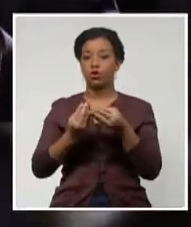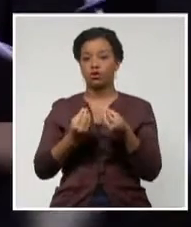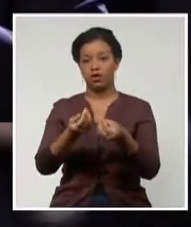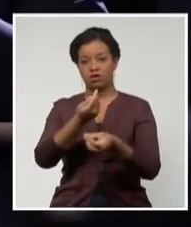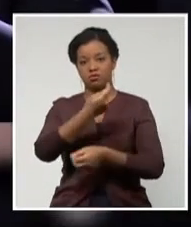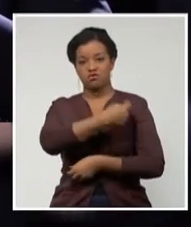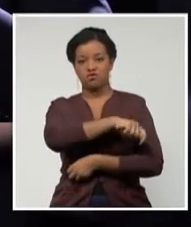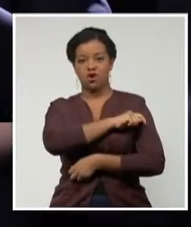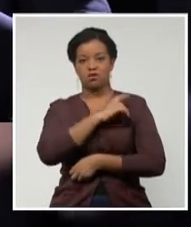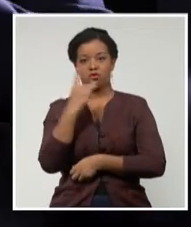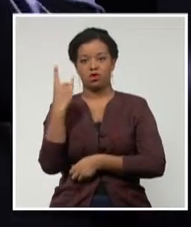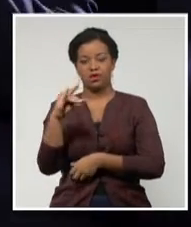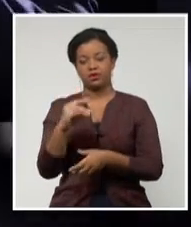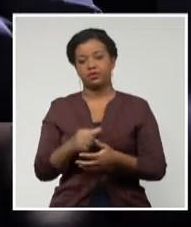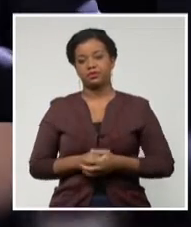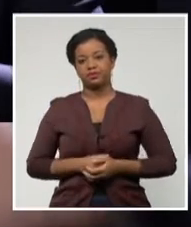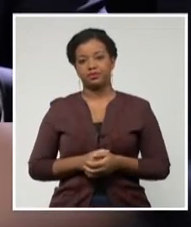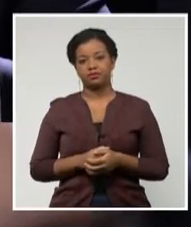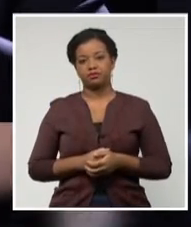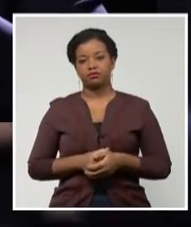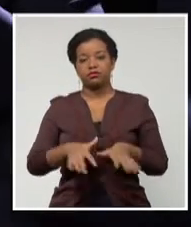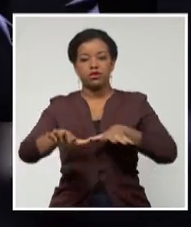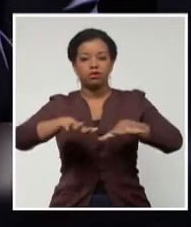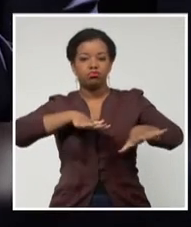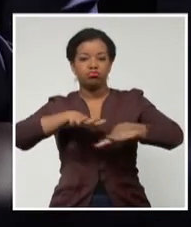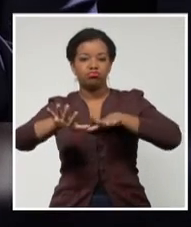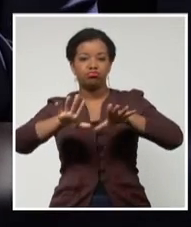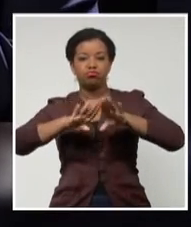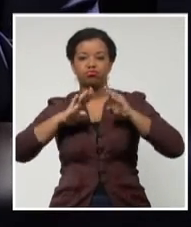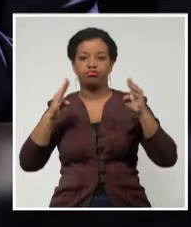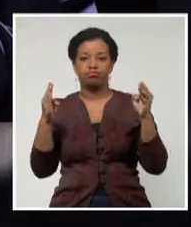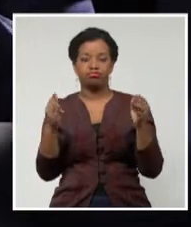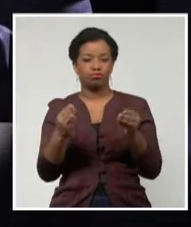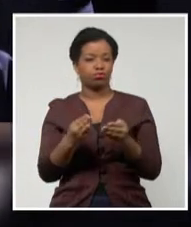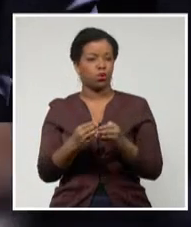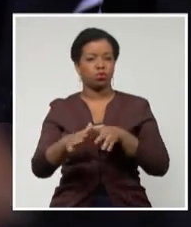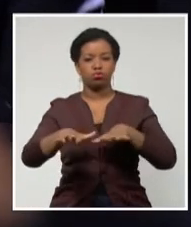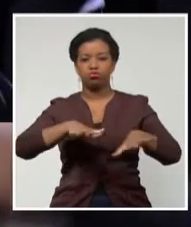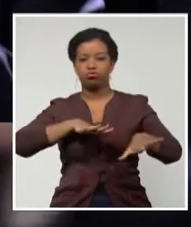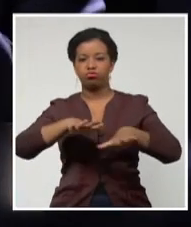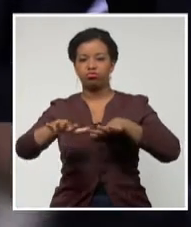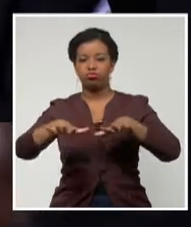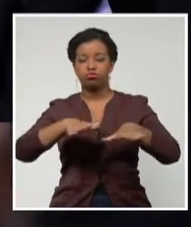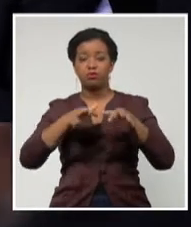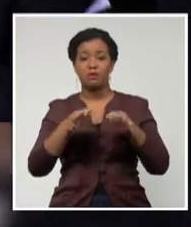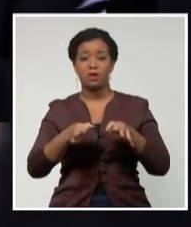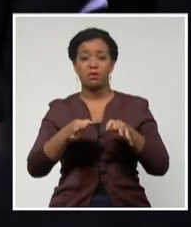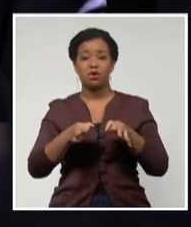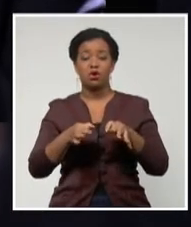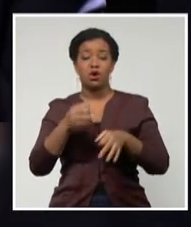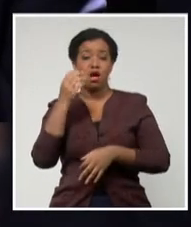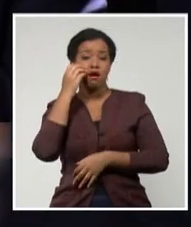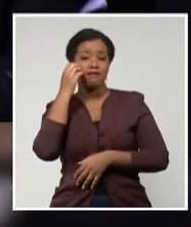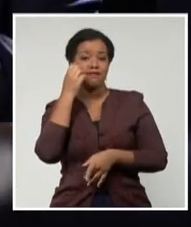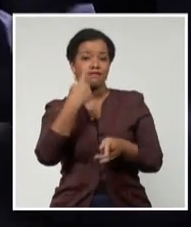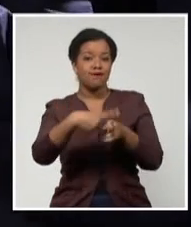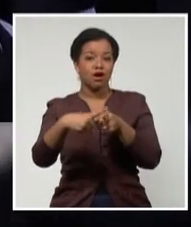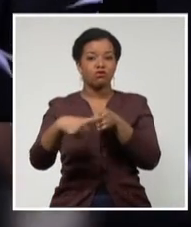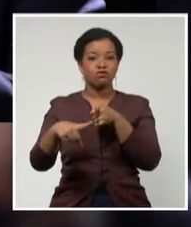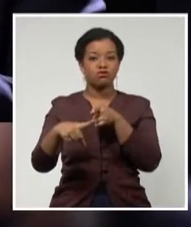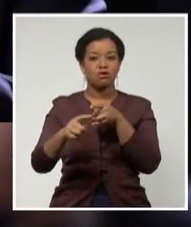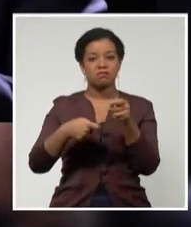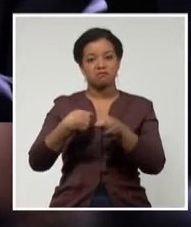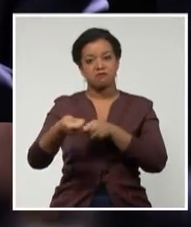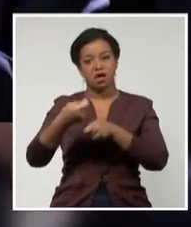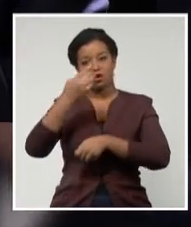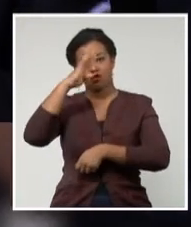boliviano. Crearon todo una leyenda de que había una erogación de recursos excesiva para pagar la cooperación cubana, usando